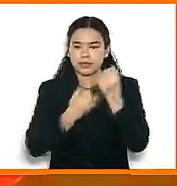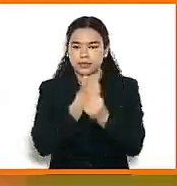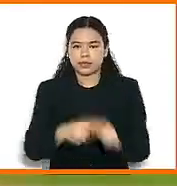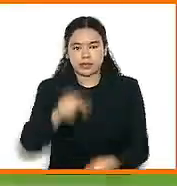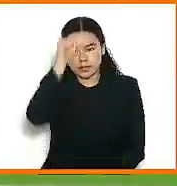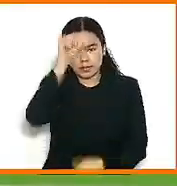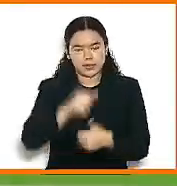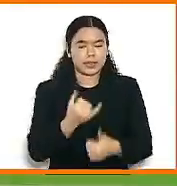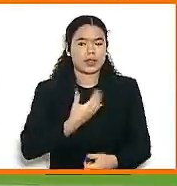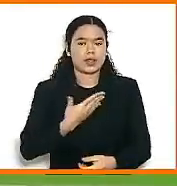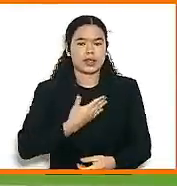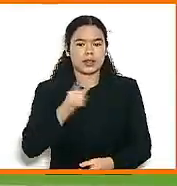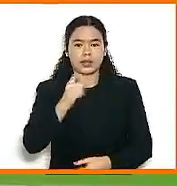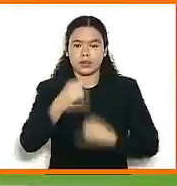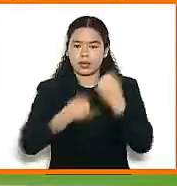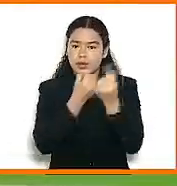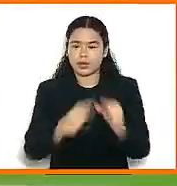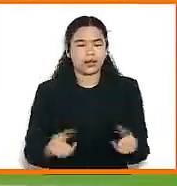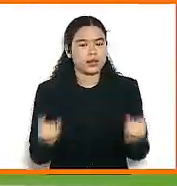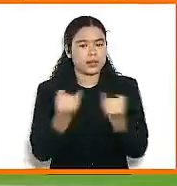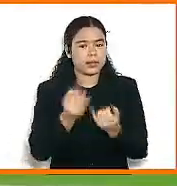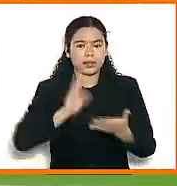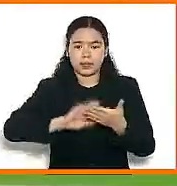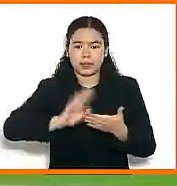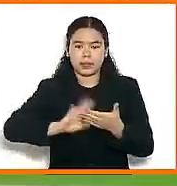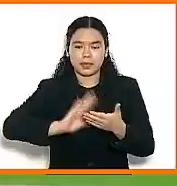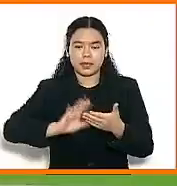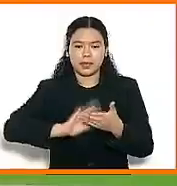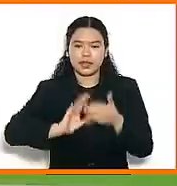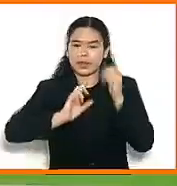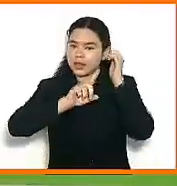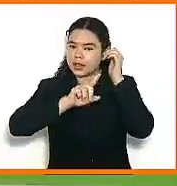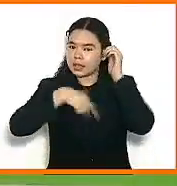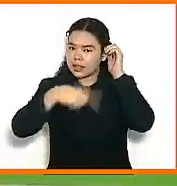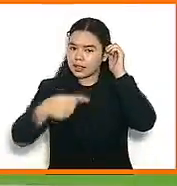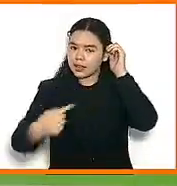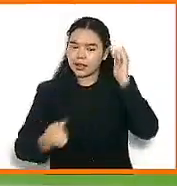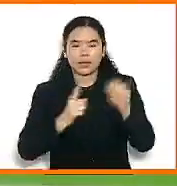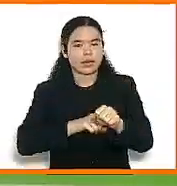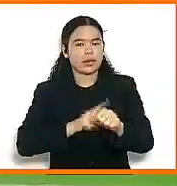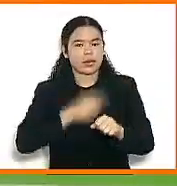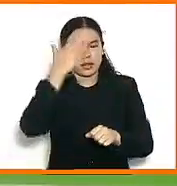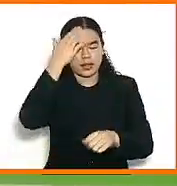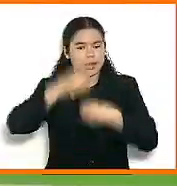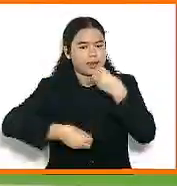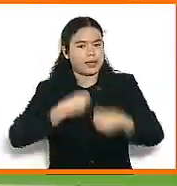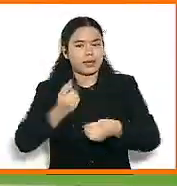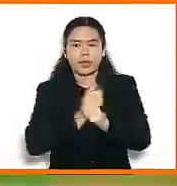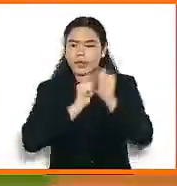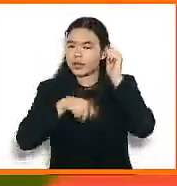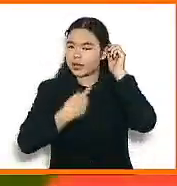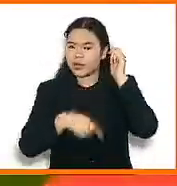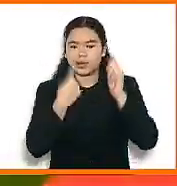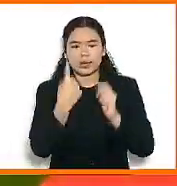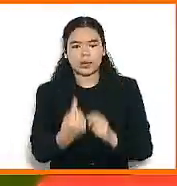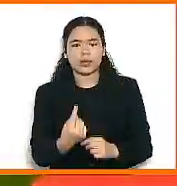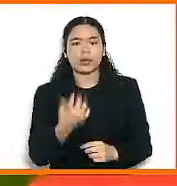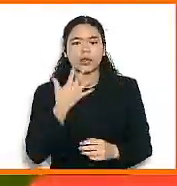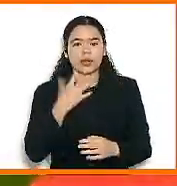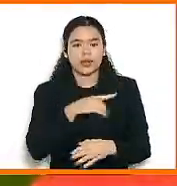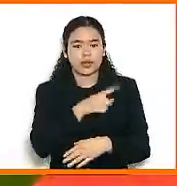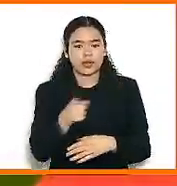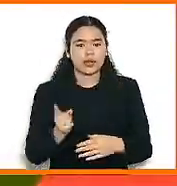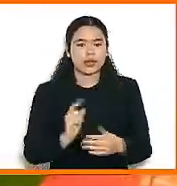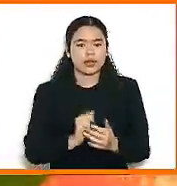gratis. Recuerda, tienes una jugada gratis equivalente al mismo monto invertido en Diaria. Es momento de conocer la esferita ganadora para más uno. Te deseamos